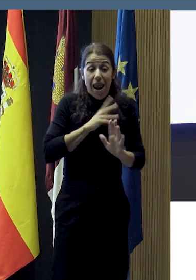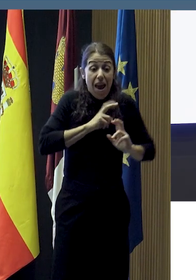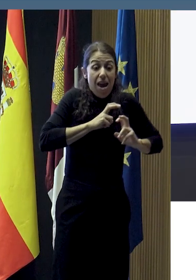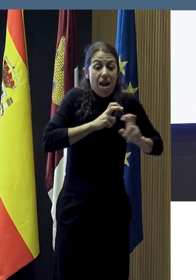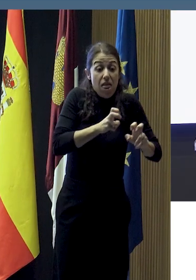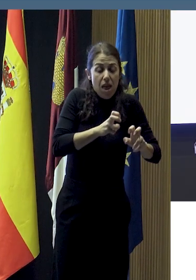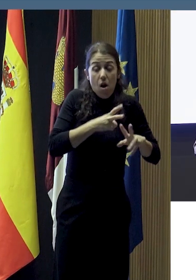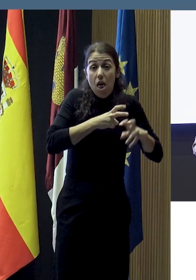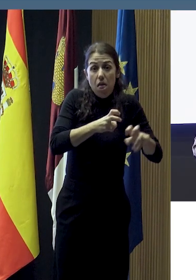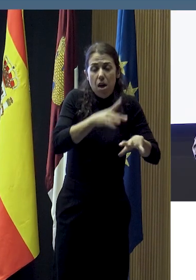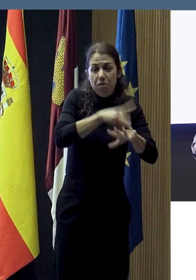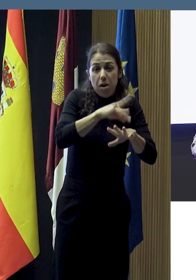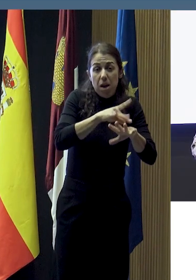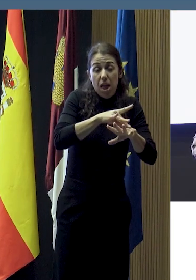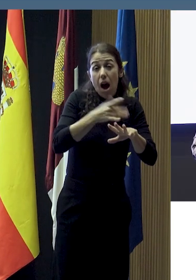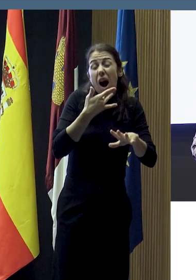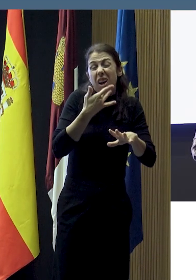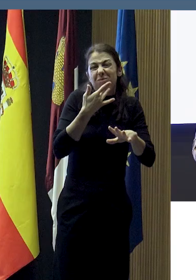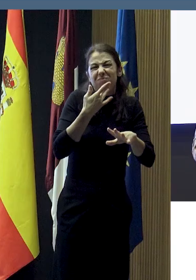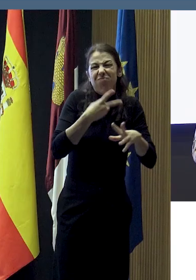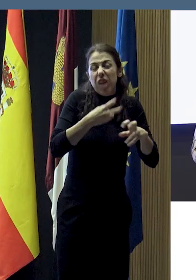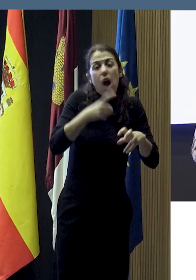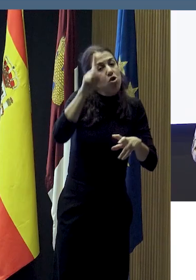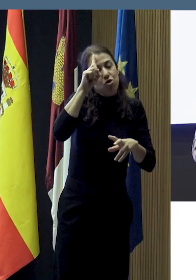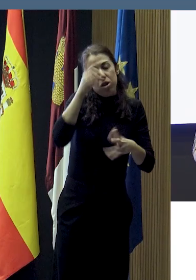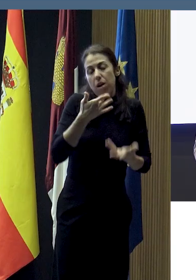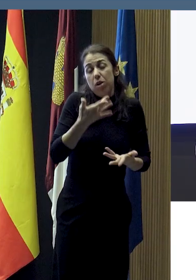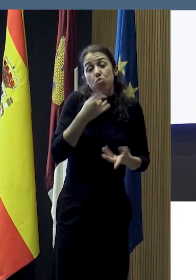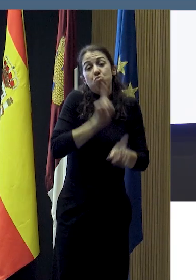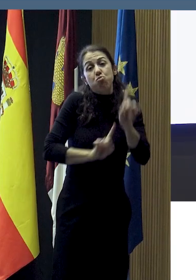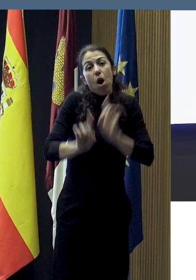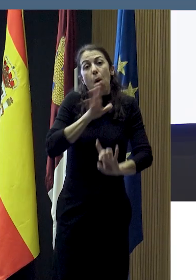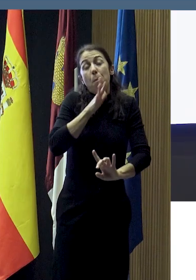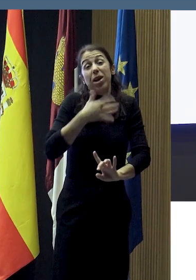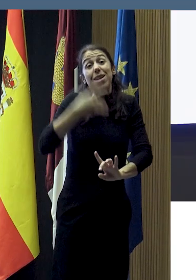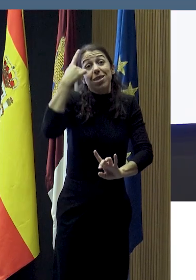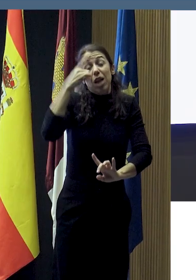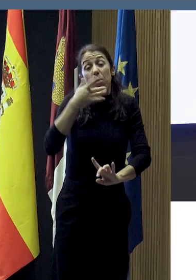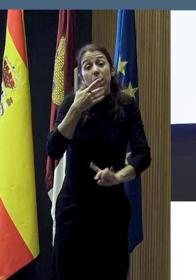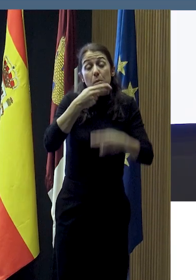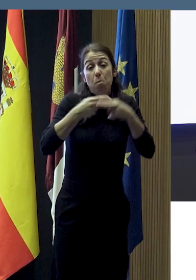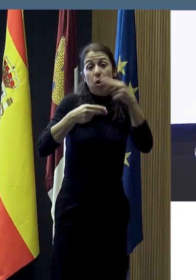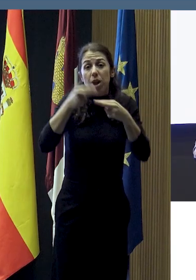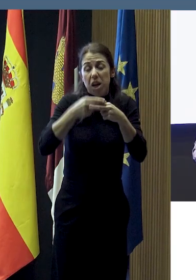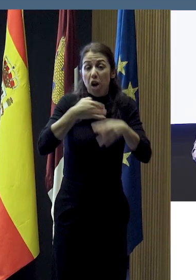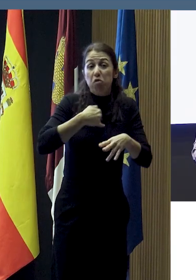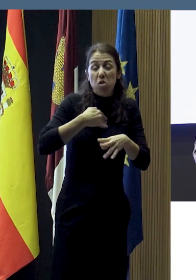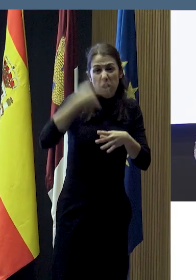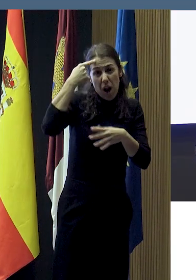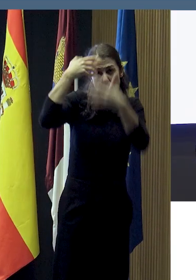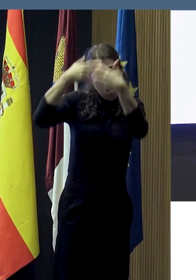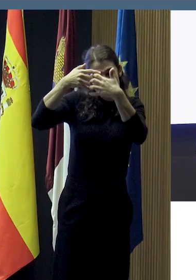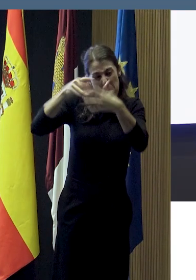inicia la enfermedad neurodegenerativa del tipo que sea. Esto es un problema porque sí que sabemos que hay proteínas que funcionan mal en el